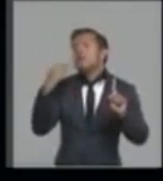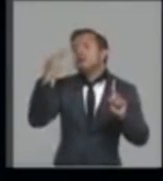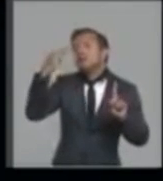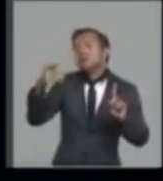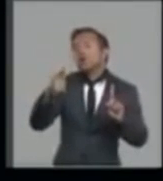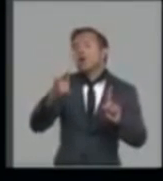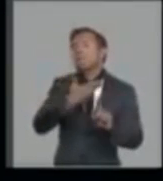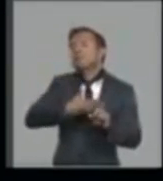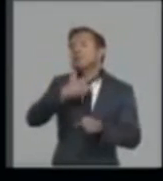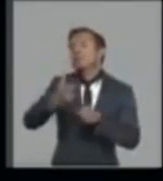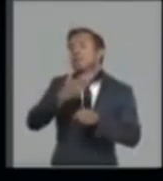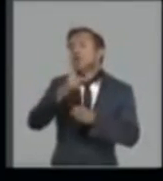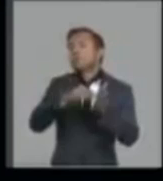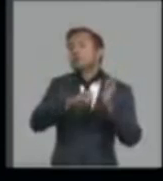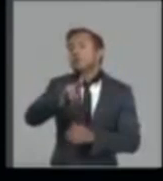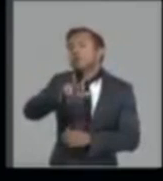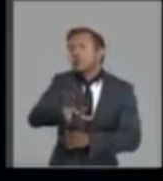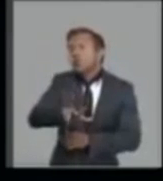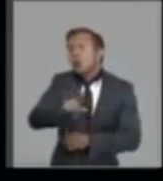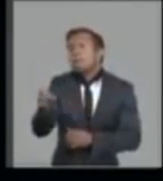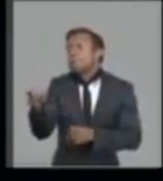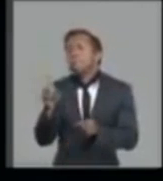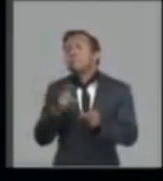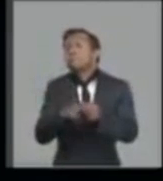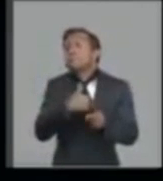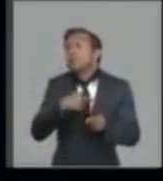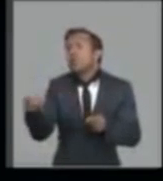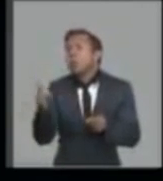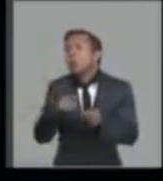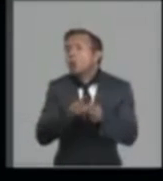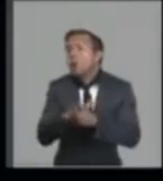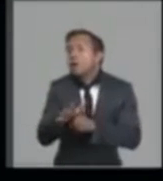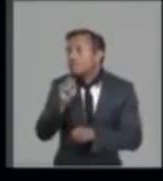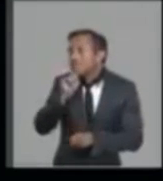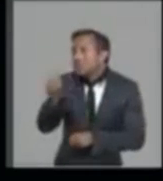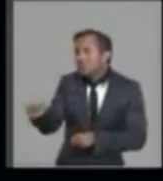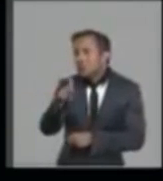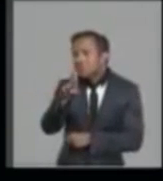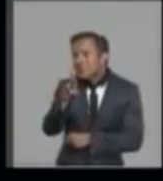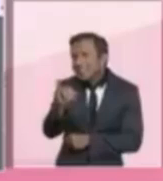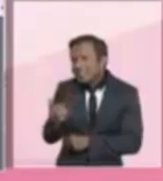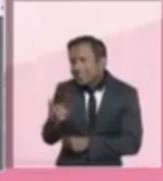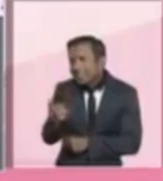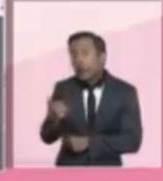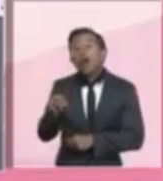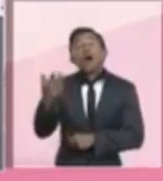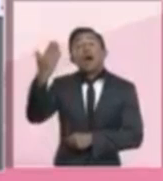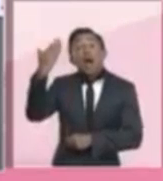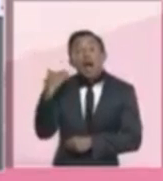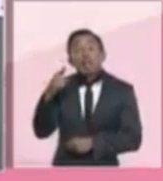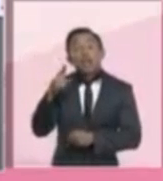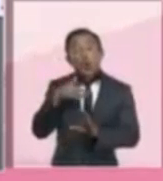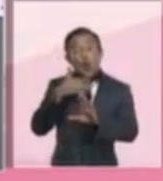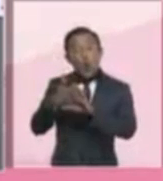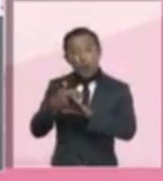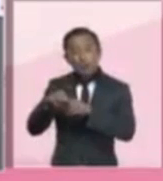en el 88? En el PRI. El gran fraude electoral contra la democracia, quien lo orquestó fue